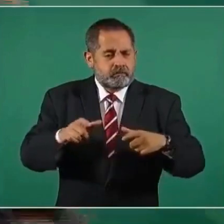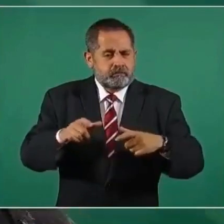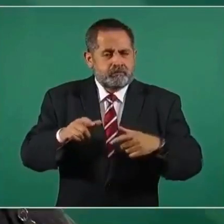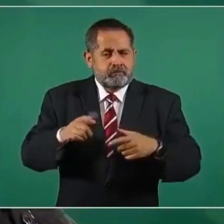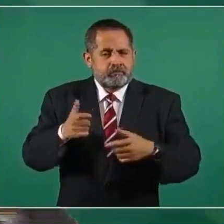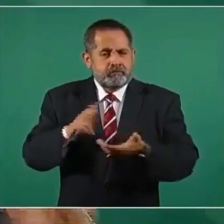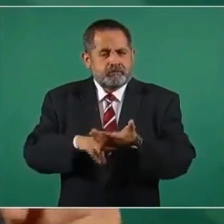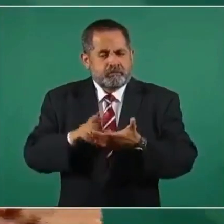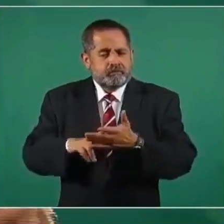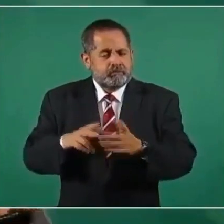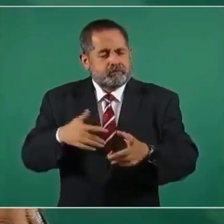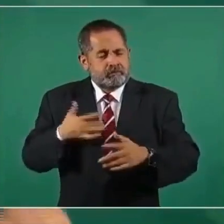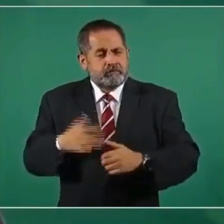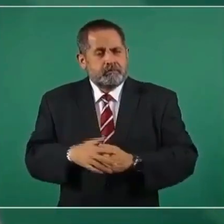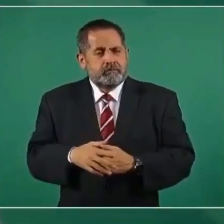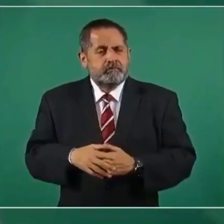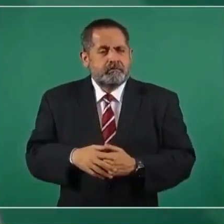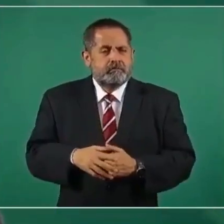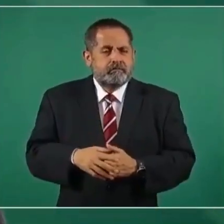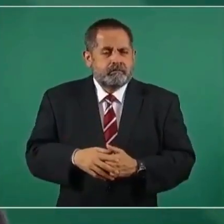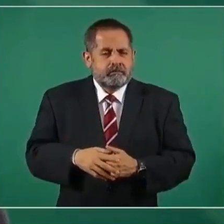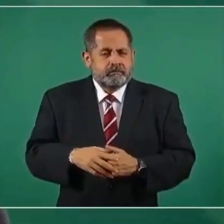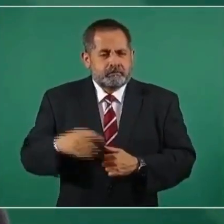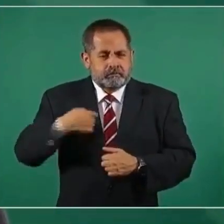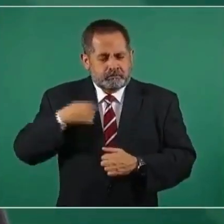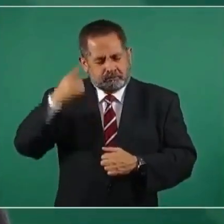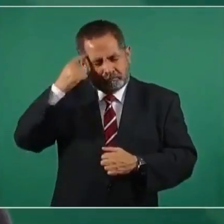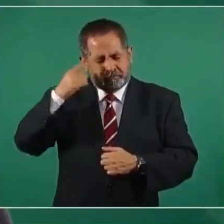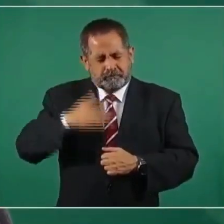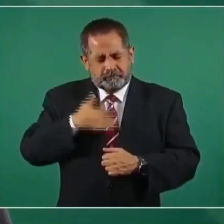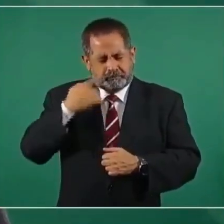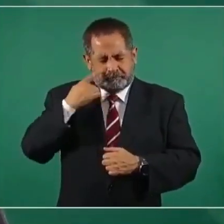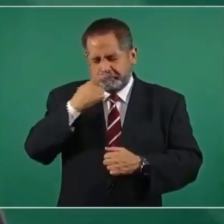que yo llevo pues mi medición,